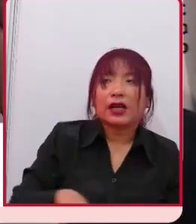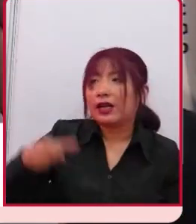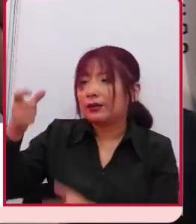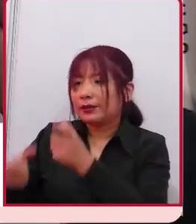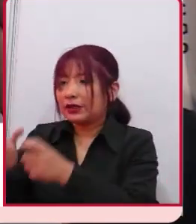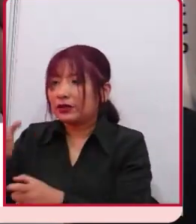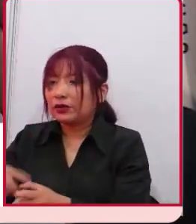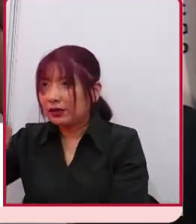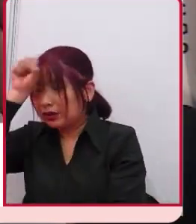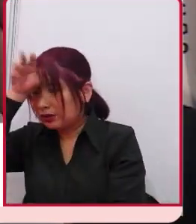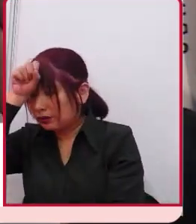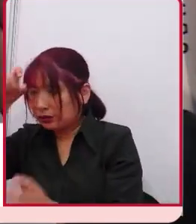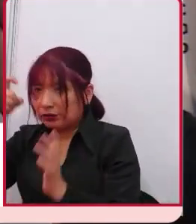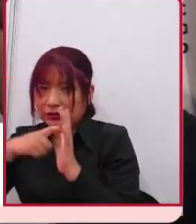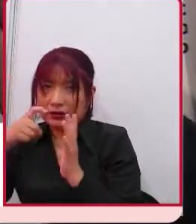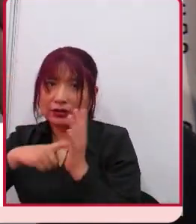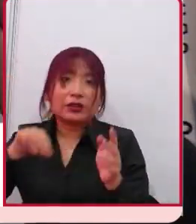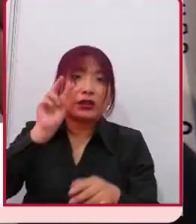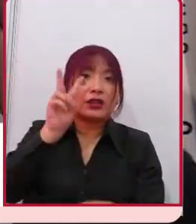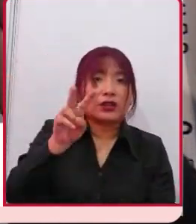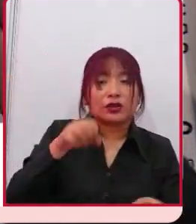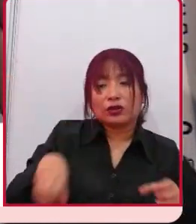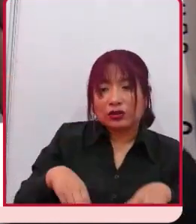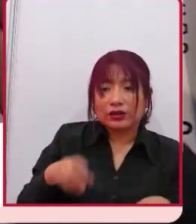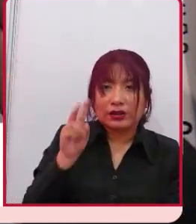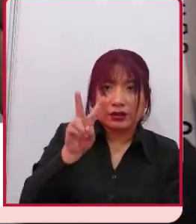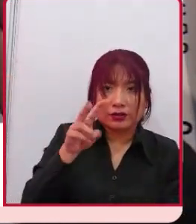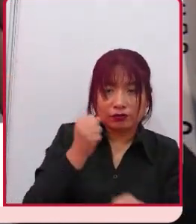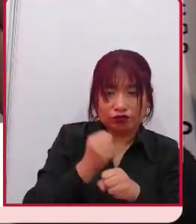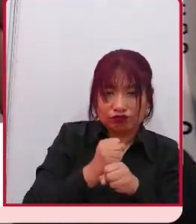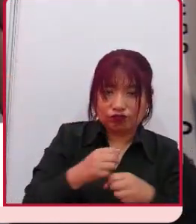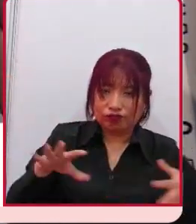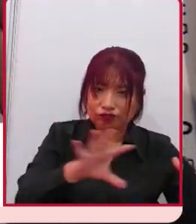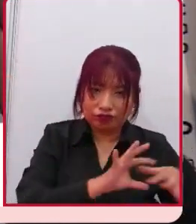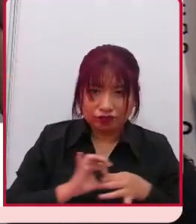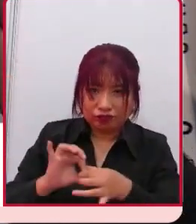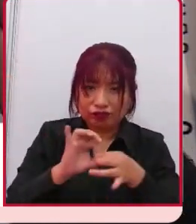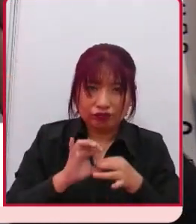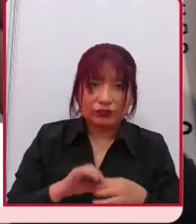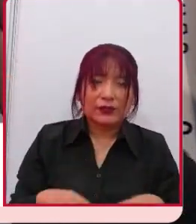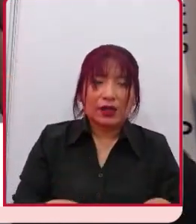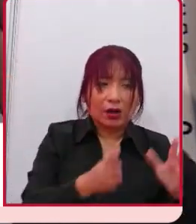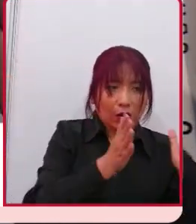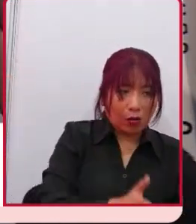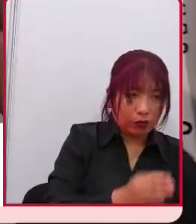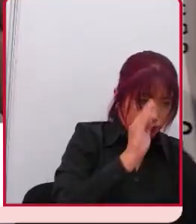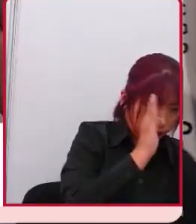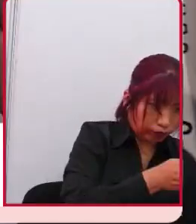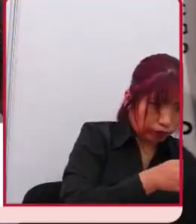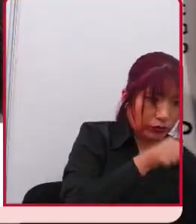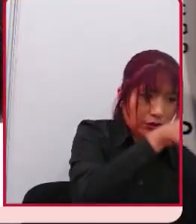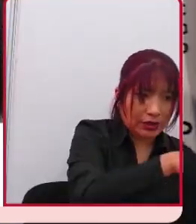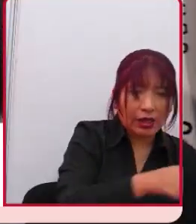Y cada uno hace su trabajo en ese aspecto, ¿no? Nadie interviene, digamos, en el trabajo del otro, respetando cada